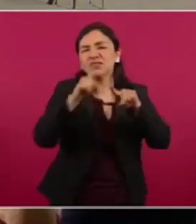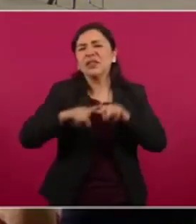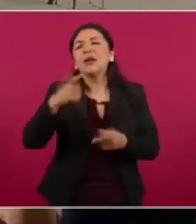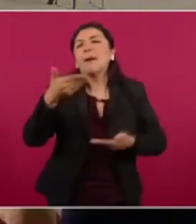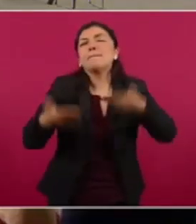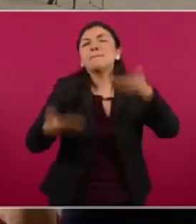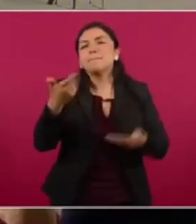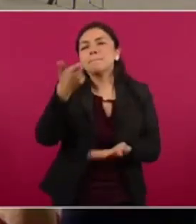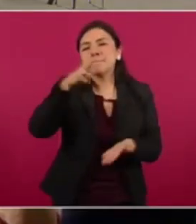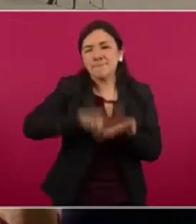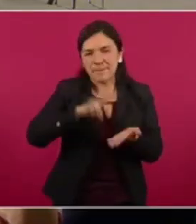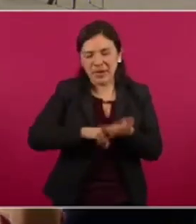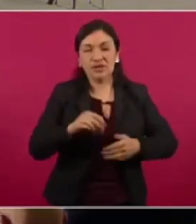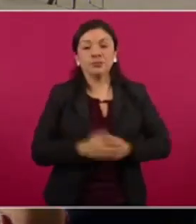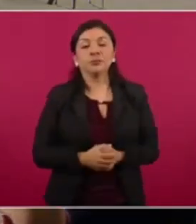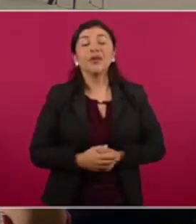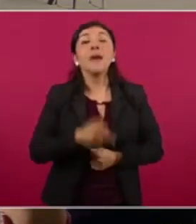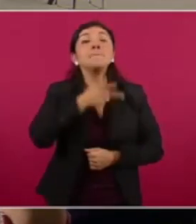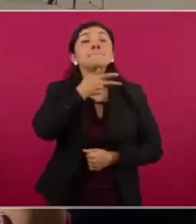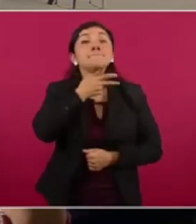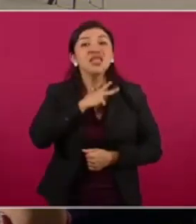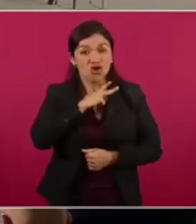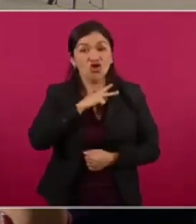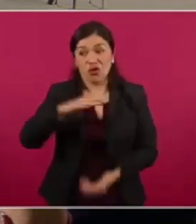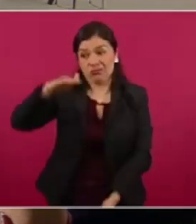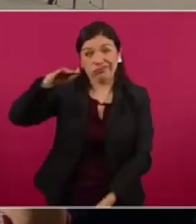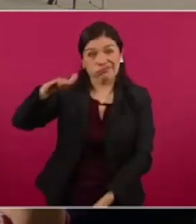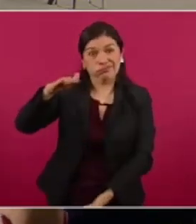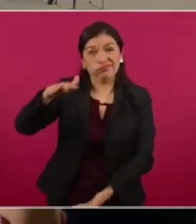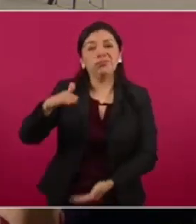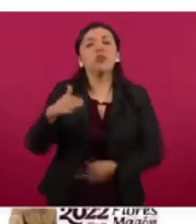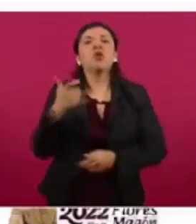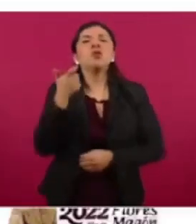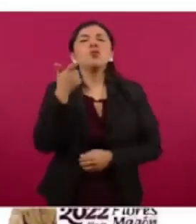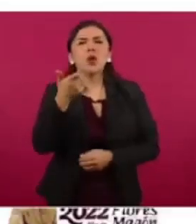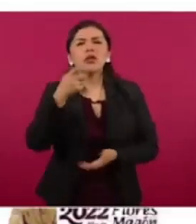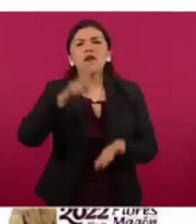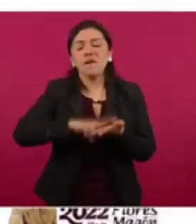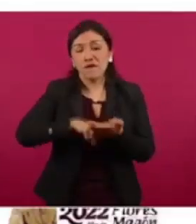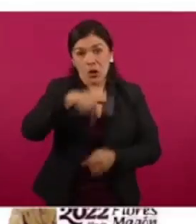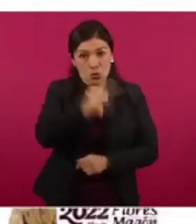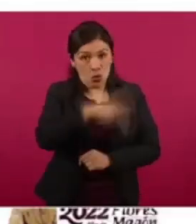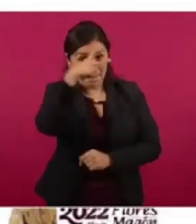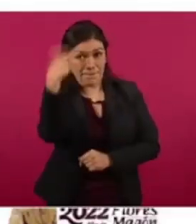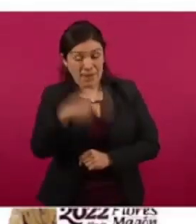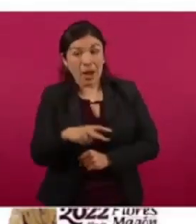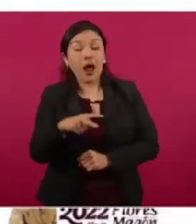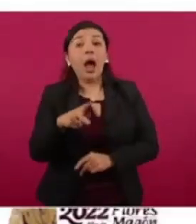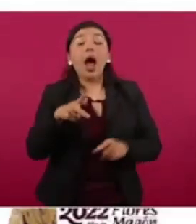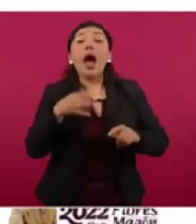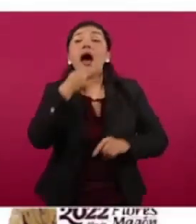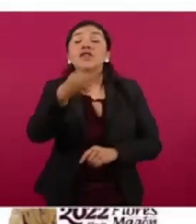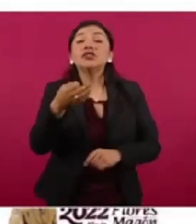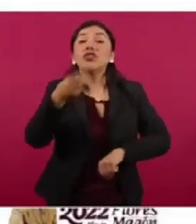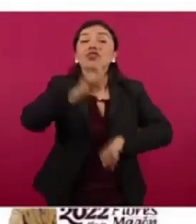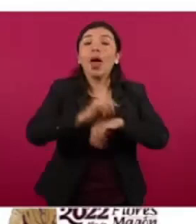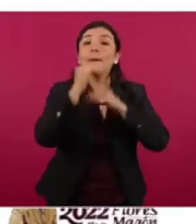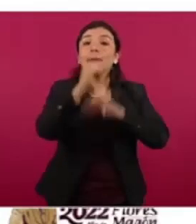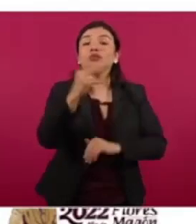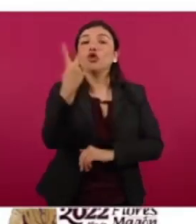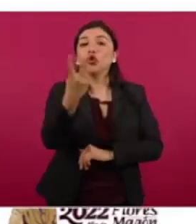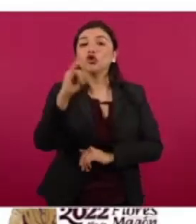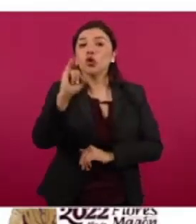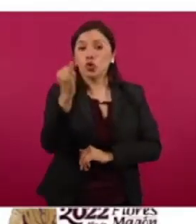precio del petróleo, del barril de petróleo, la mezcla mexicana, con corte el 2 de junio, tuvo un precio